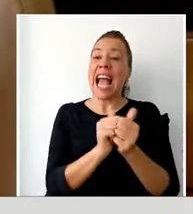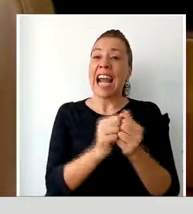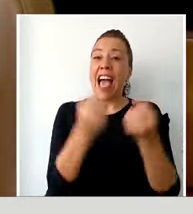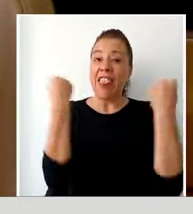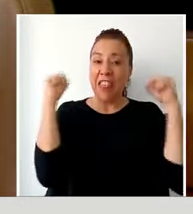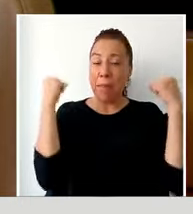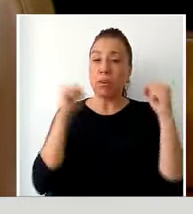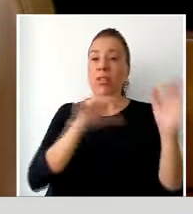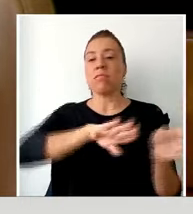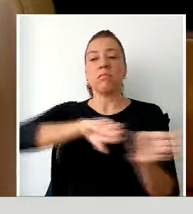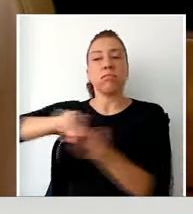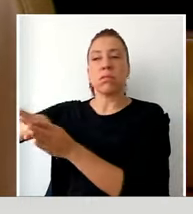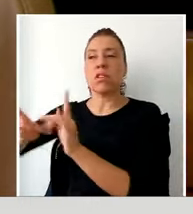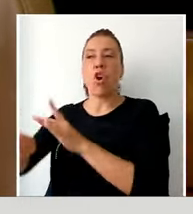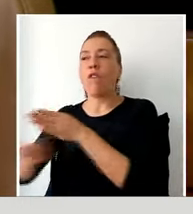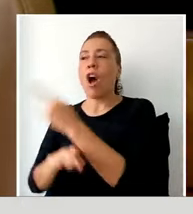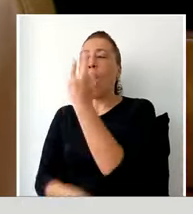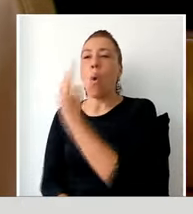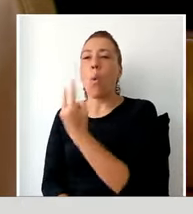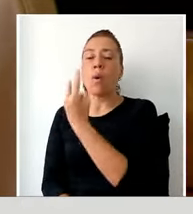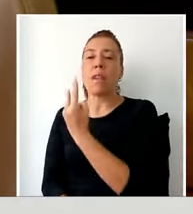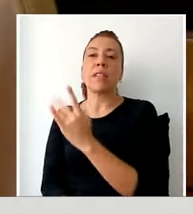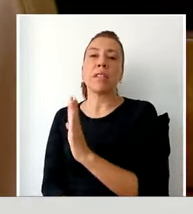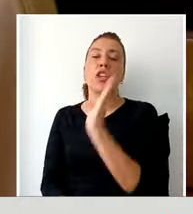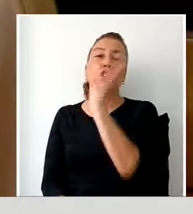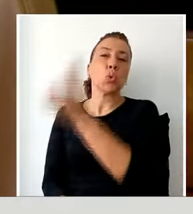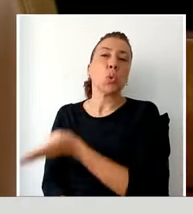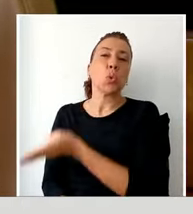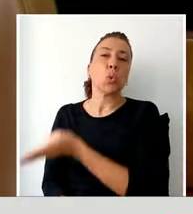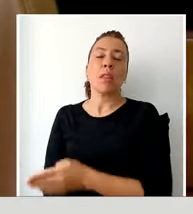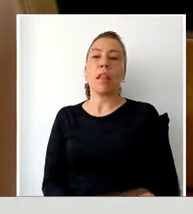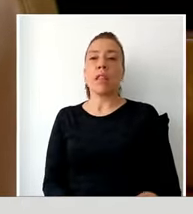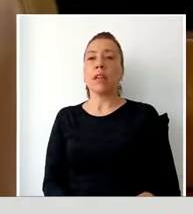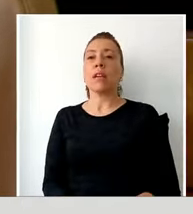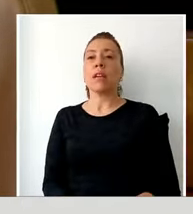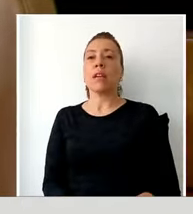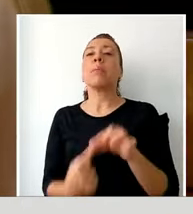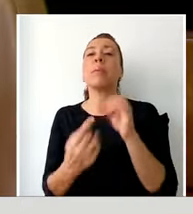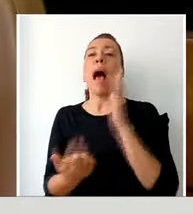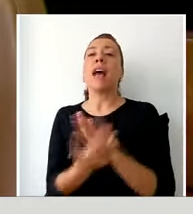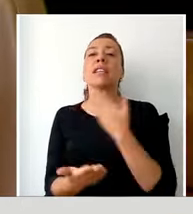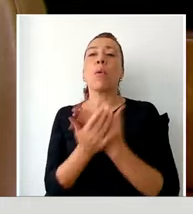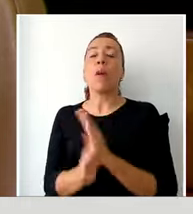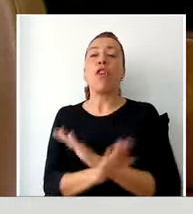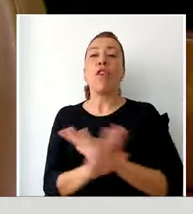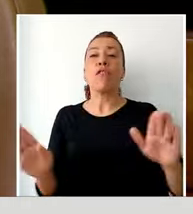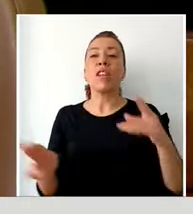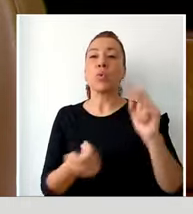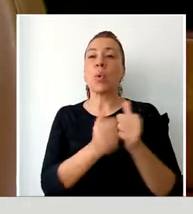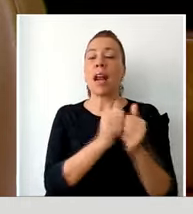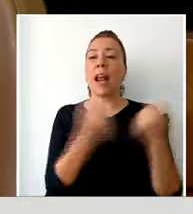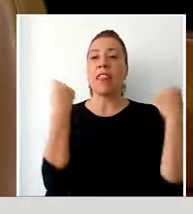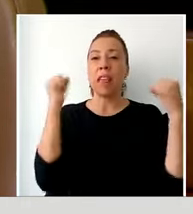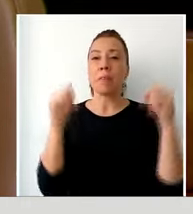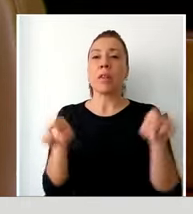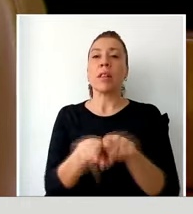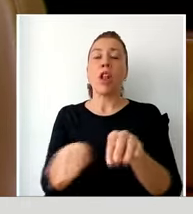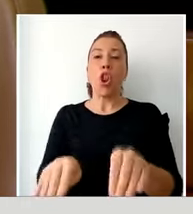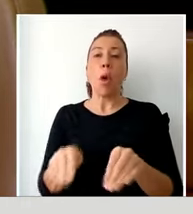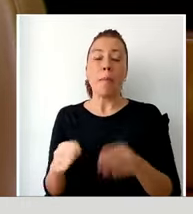una carrera Universitaria por algún tiempo y generalmente hasta el término de su carrera Lo mismo sucede a nivel escolar